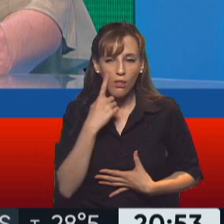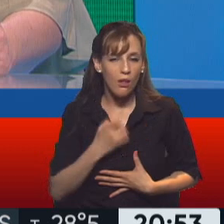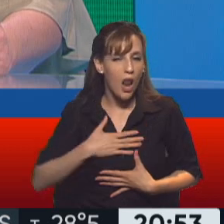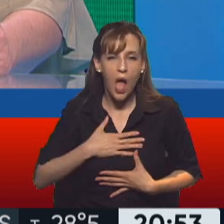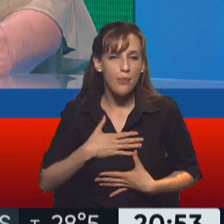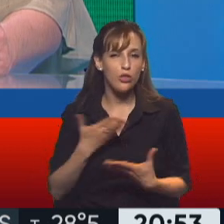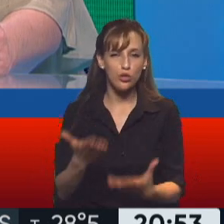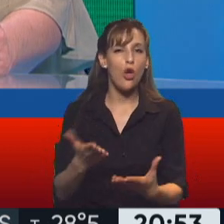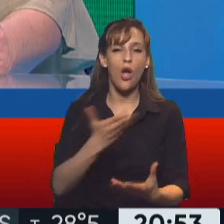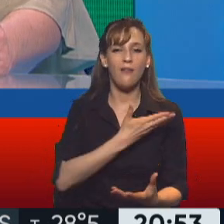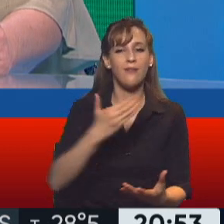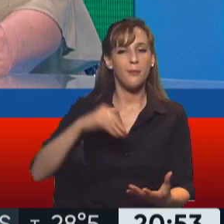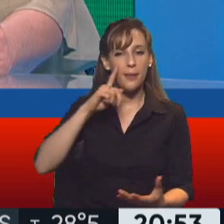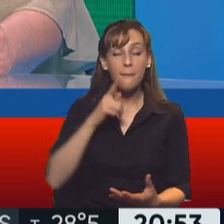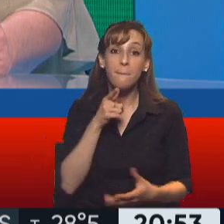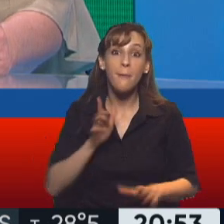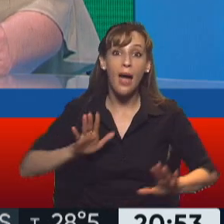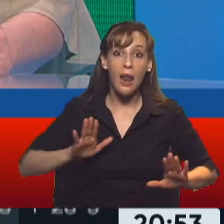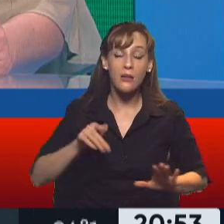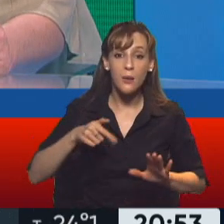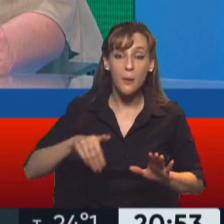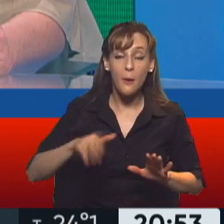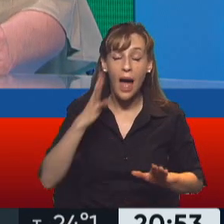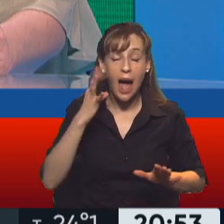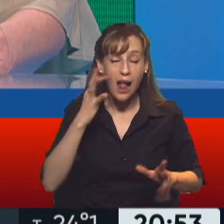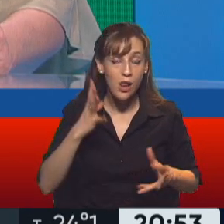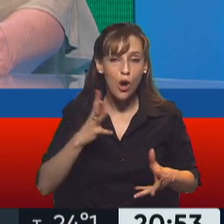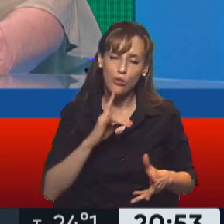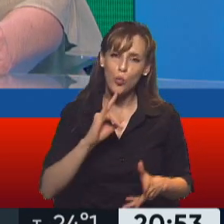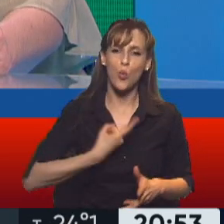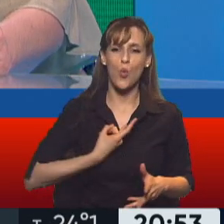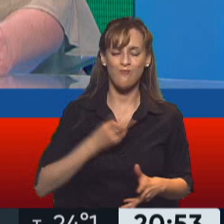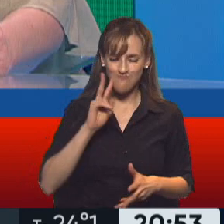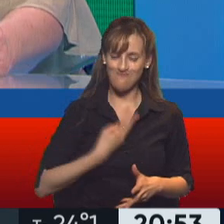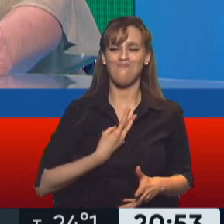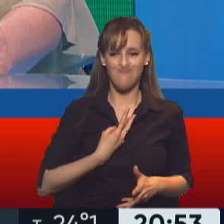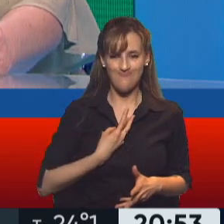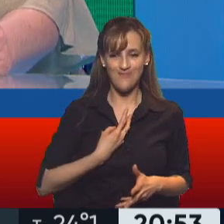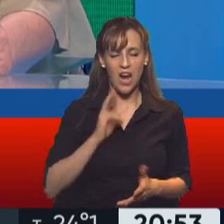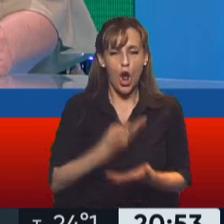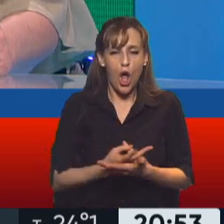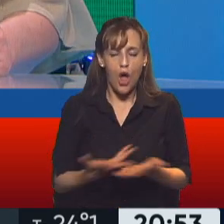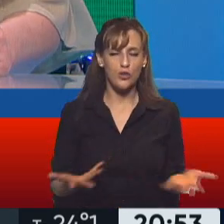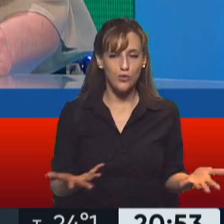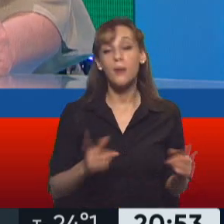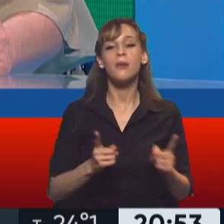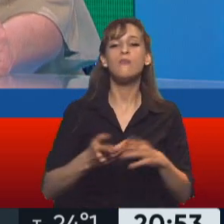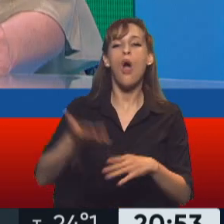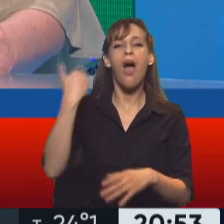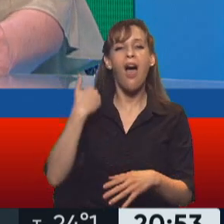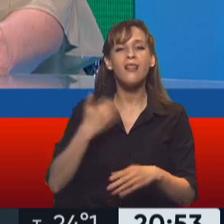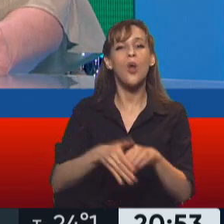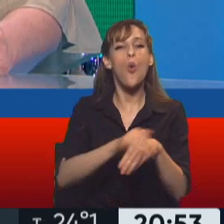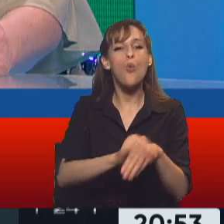En un momento parecía que el Fondo Monetario iba a hacer una especie de autocrítica. Sí. Digo, cuando arrancó el gobierno con una carta de apoyo a Guzmán, no sé si se acuerdan,